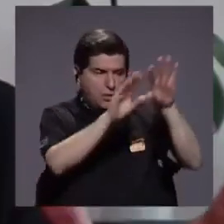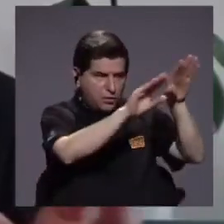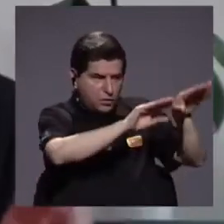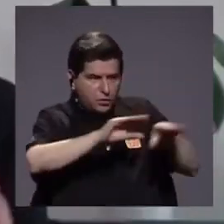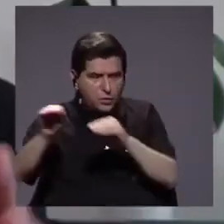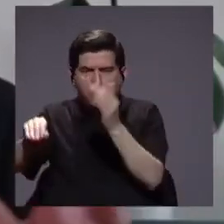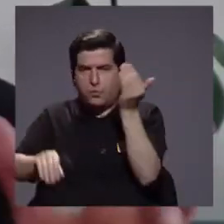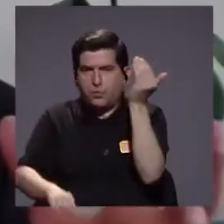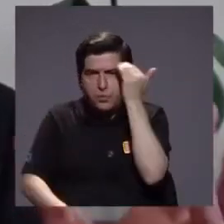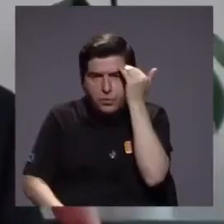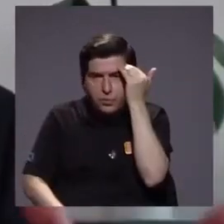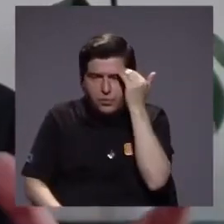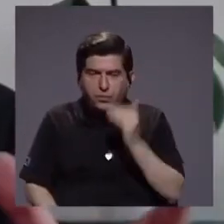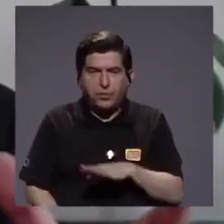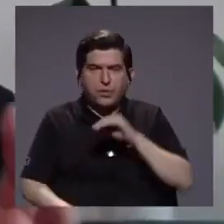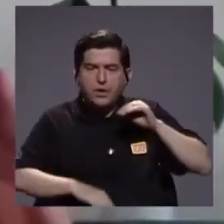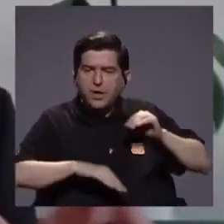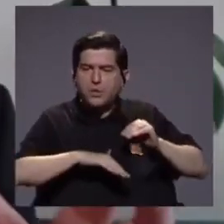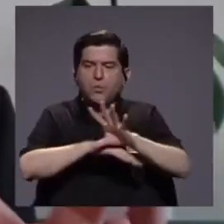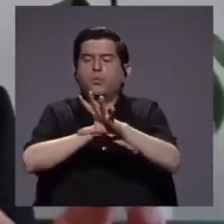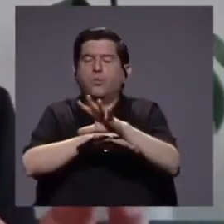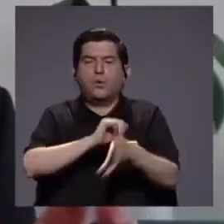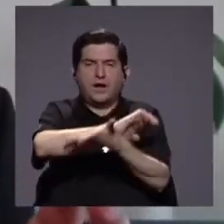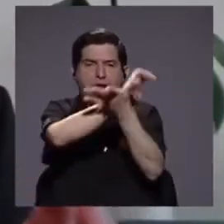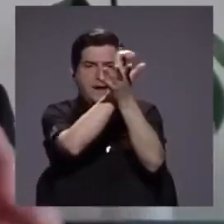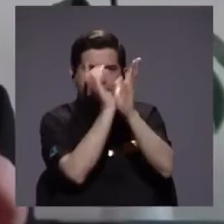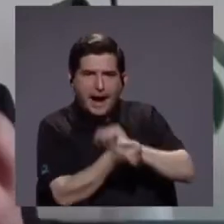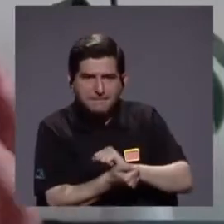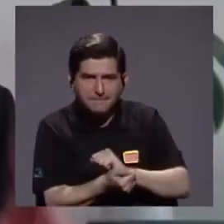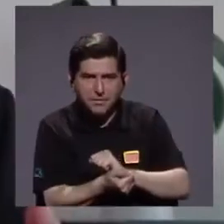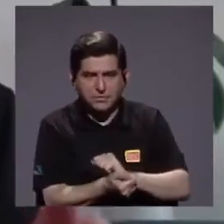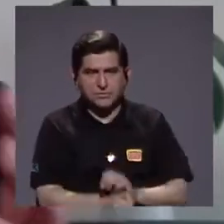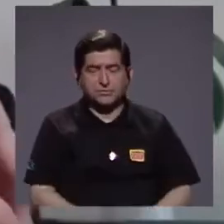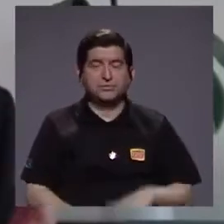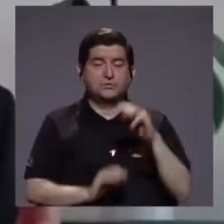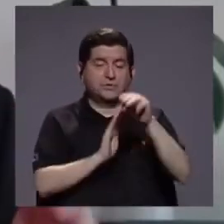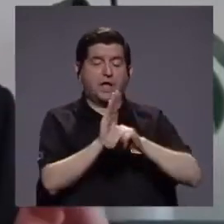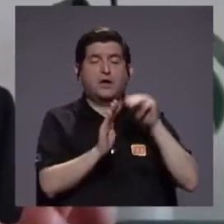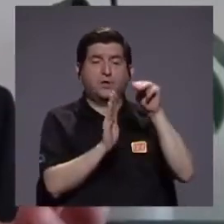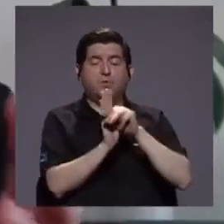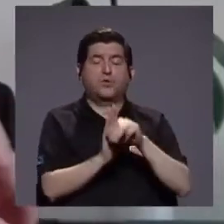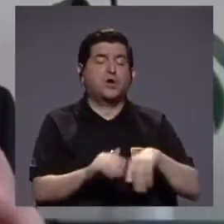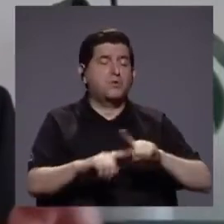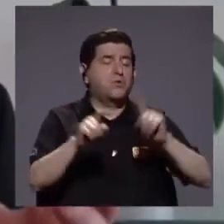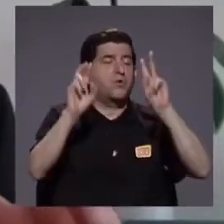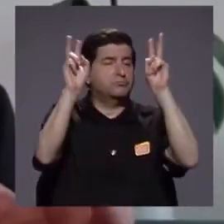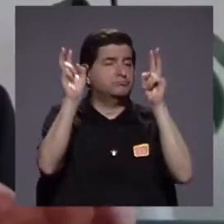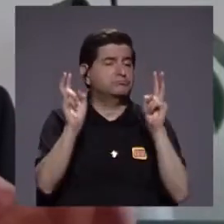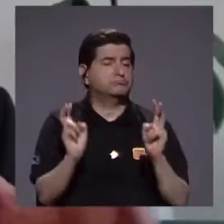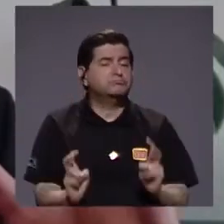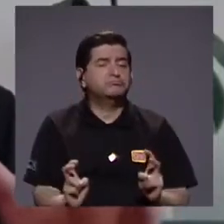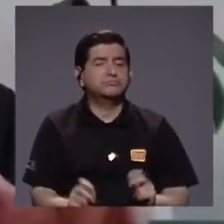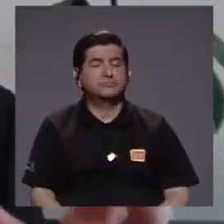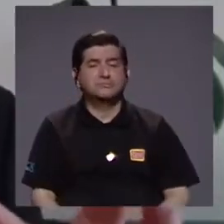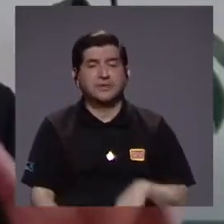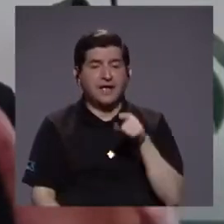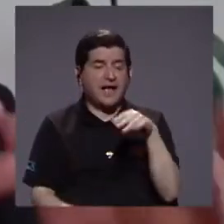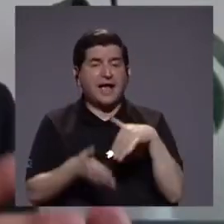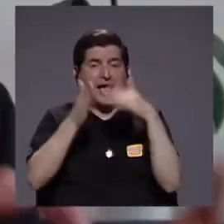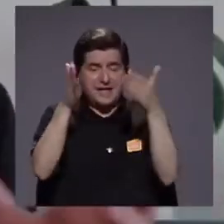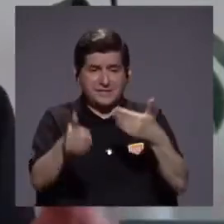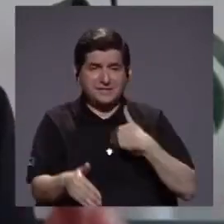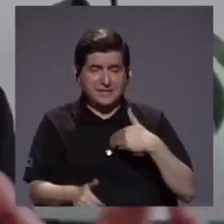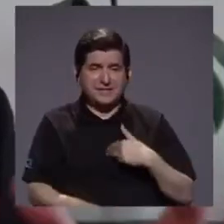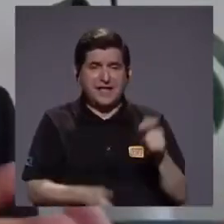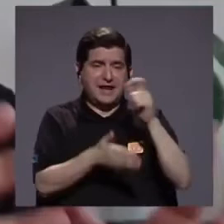ese conocimiento e incidir en las modificaciones curriculares, temáticas, que llevan los estudiantes